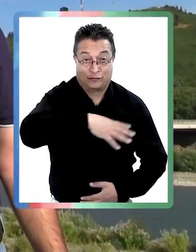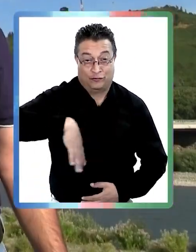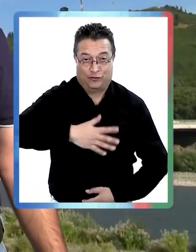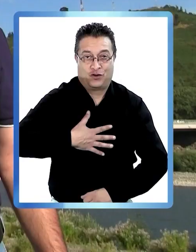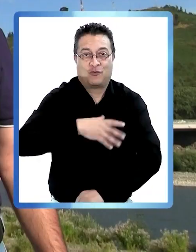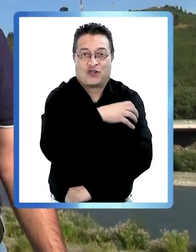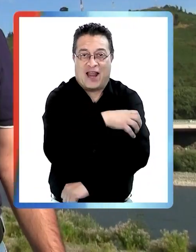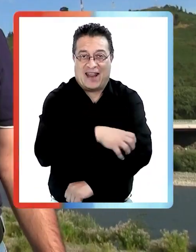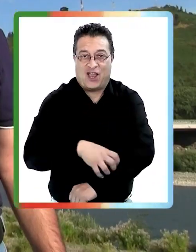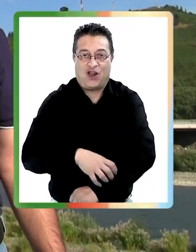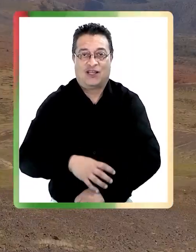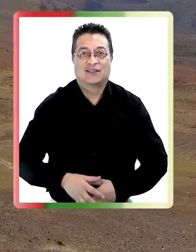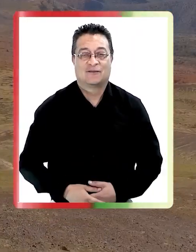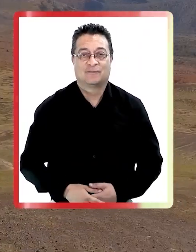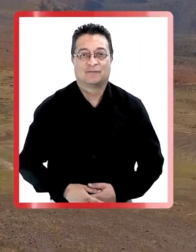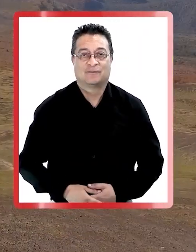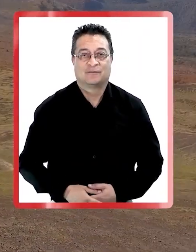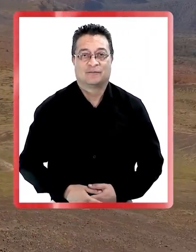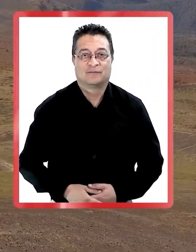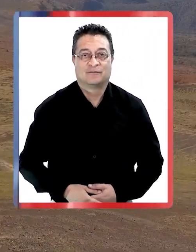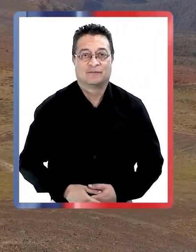Somos las regiones.